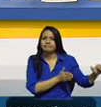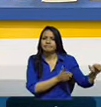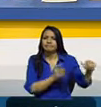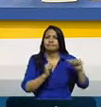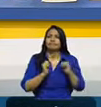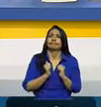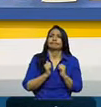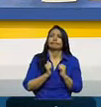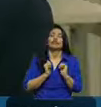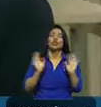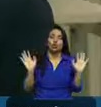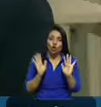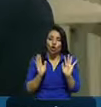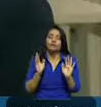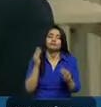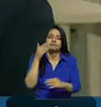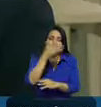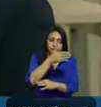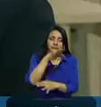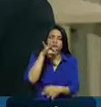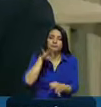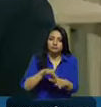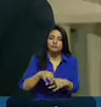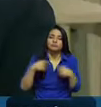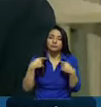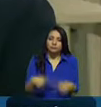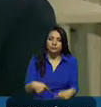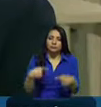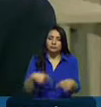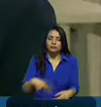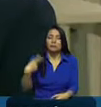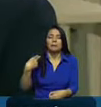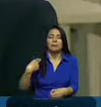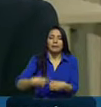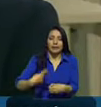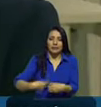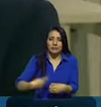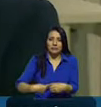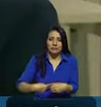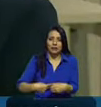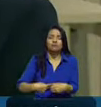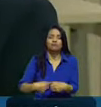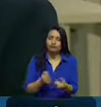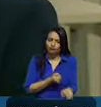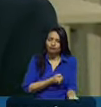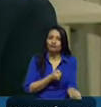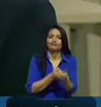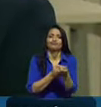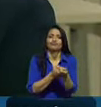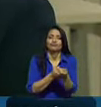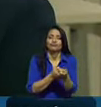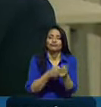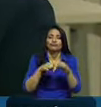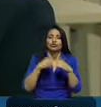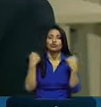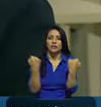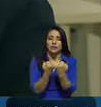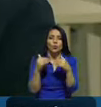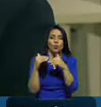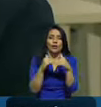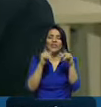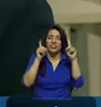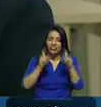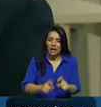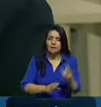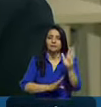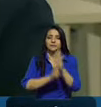a las elecciones y que día a día participemos para ponerle el hombro a esta sociedad democrática que queremos